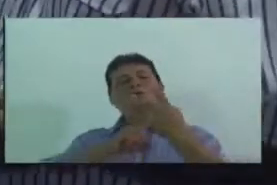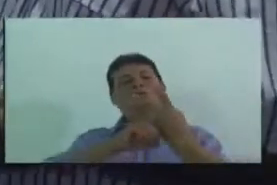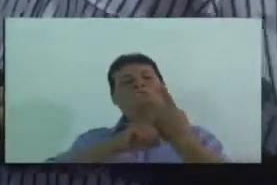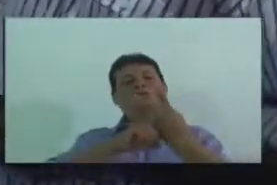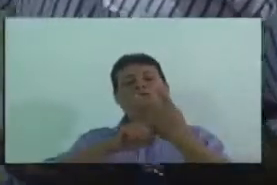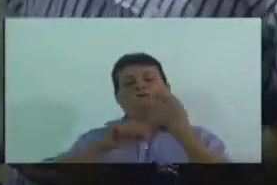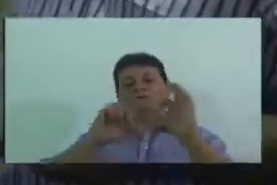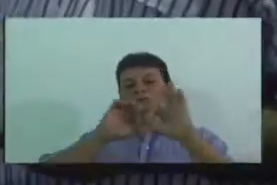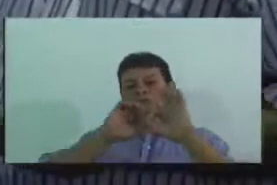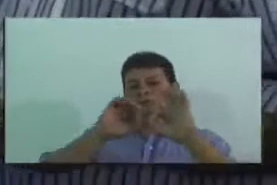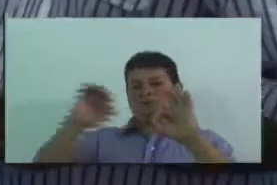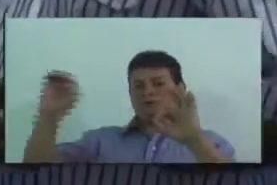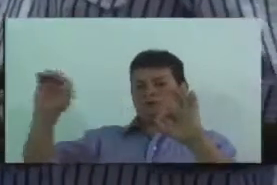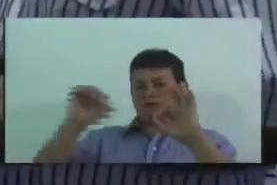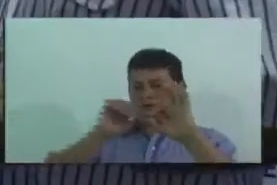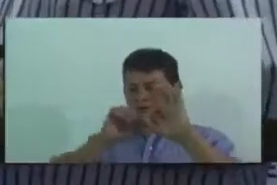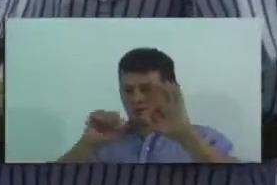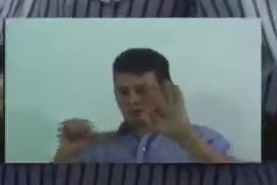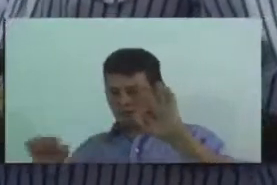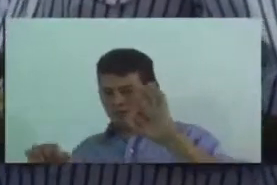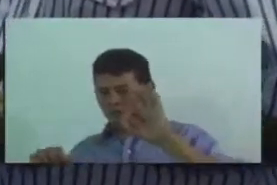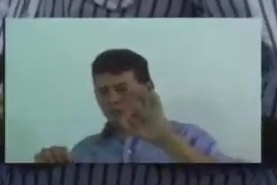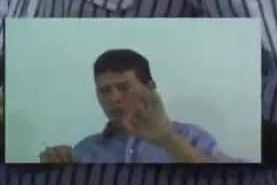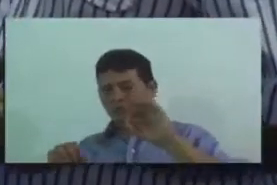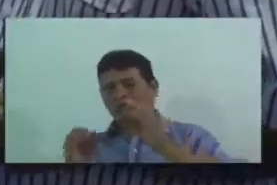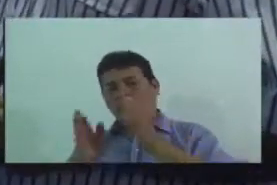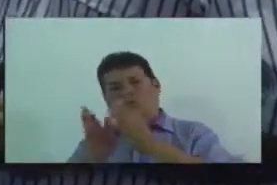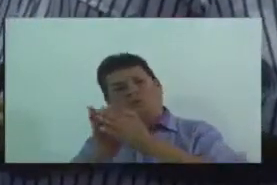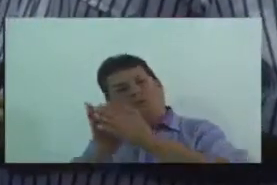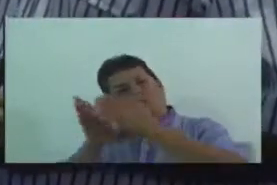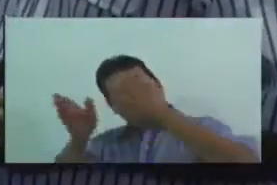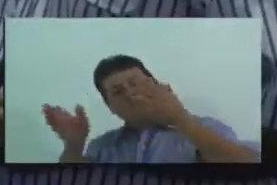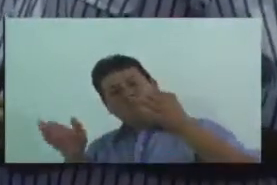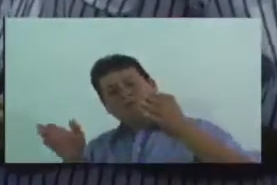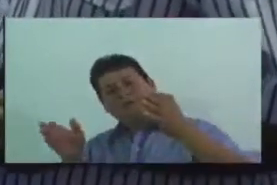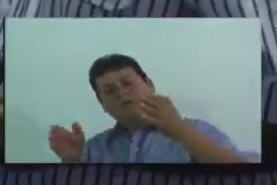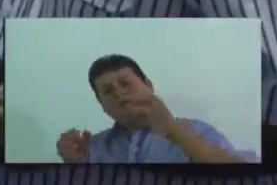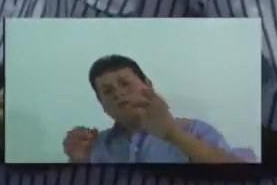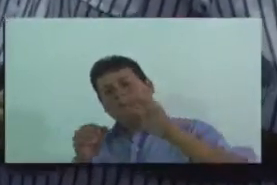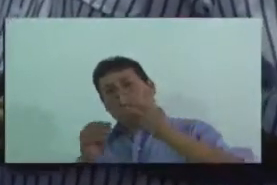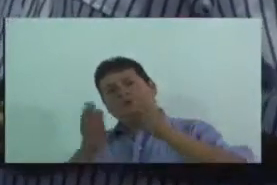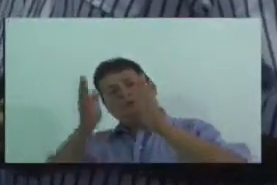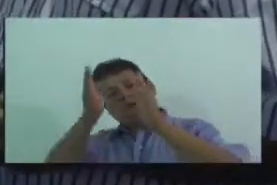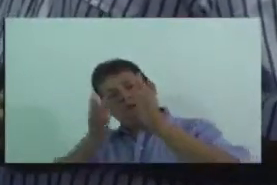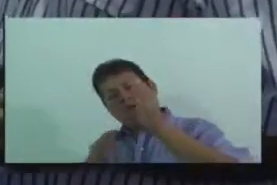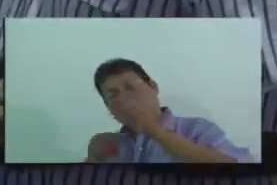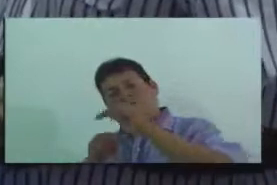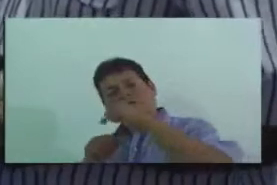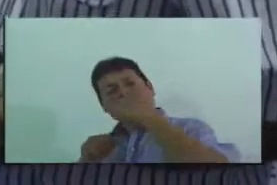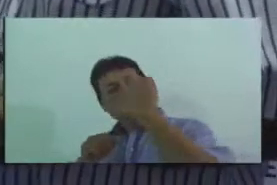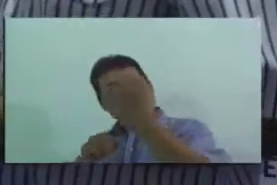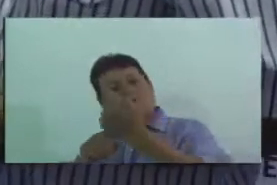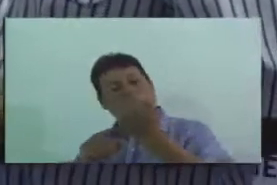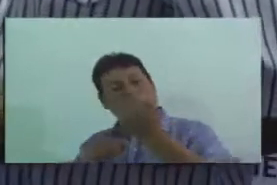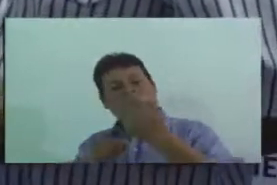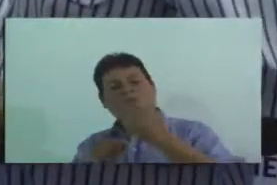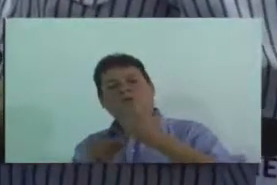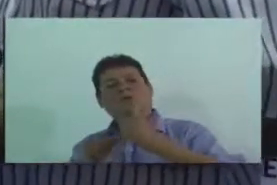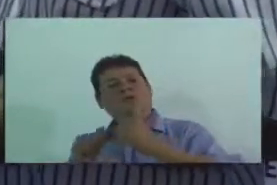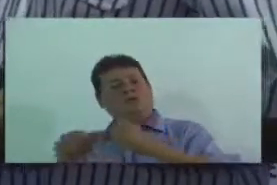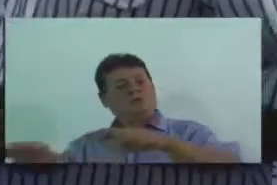Por ejemplo, si este ángulo midiera 40 grados y si trazamos la bisectriz, cada ángulo tiene que